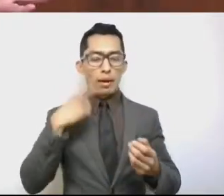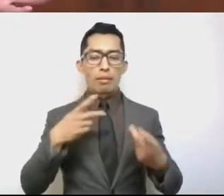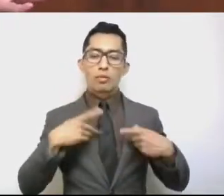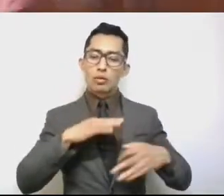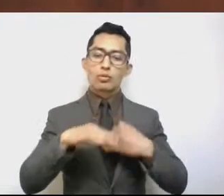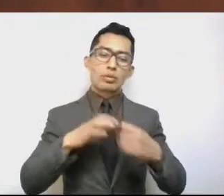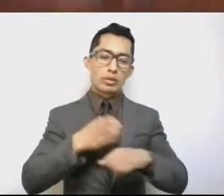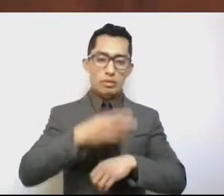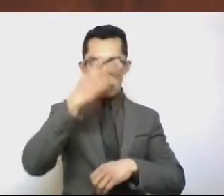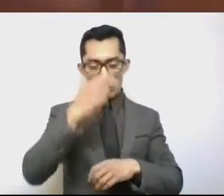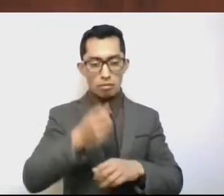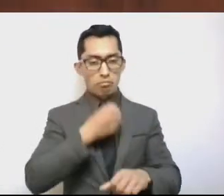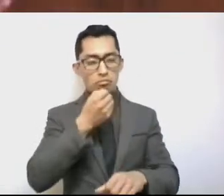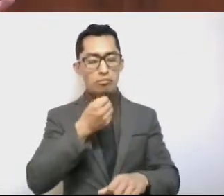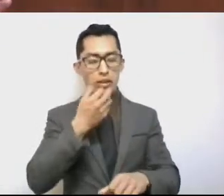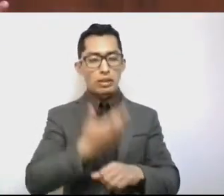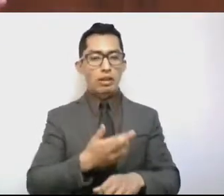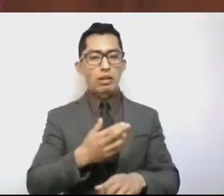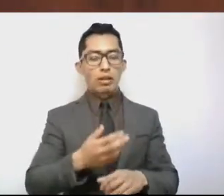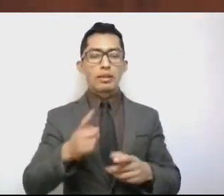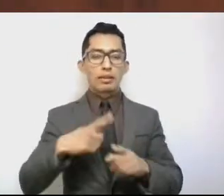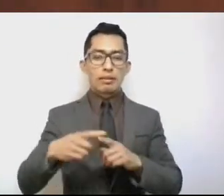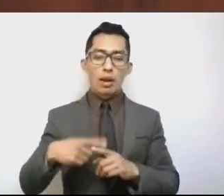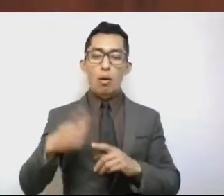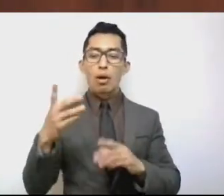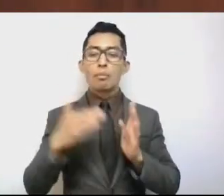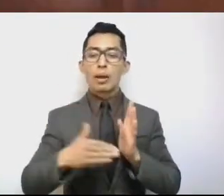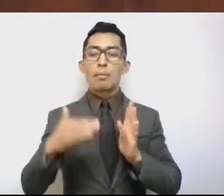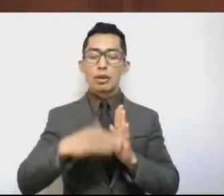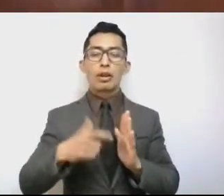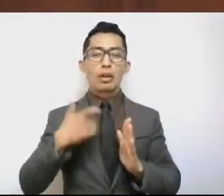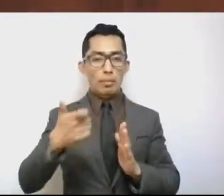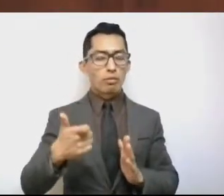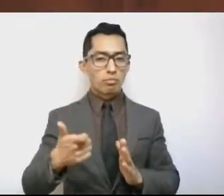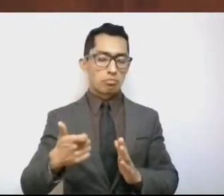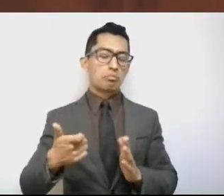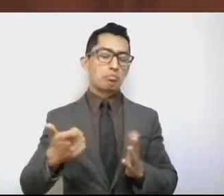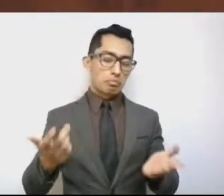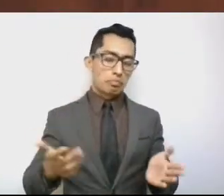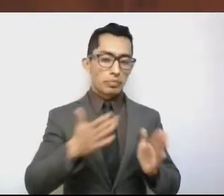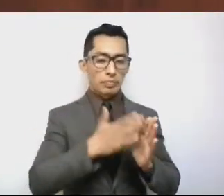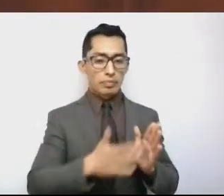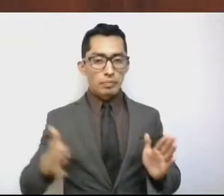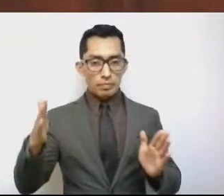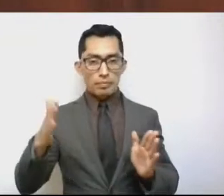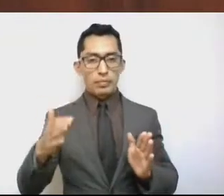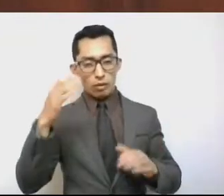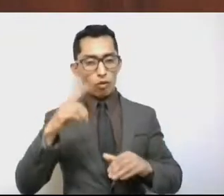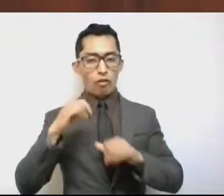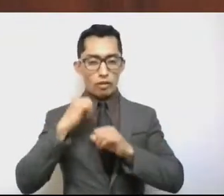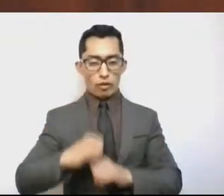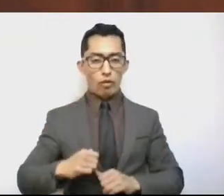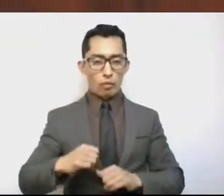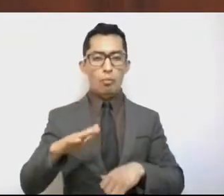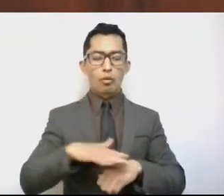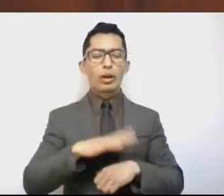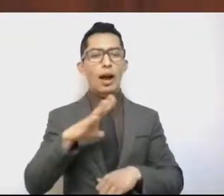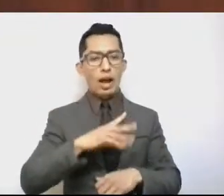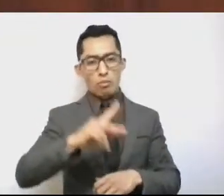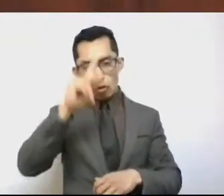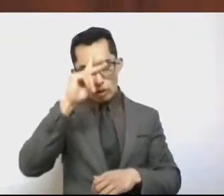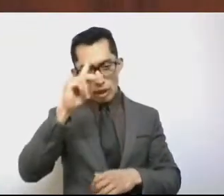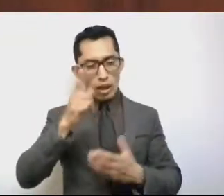que el secretario ubicaba en cerca de 4,000 millones de pesos a lo largo del sexenio, precisamente por tener esa prudencia